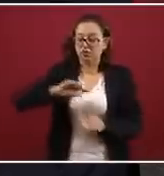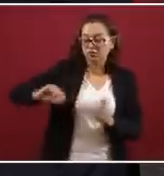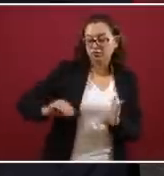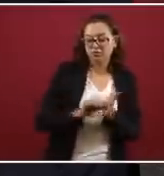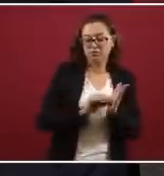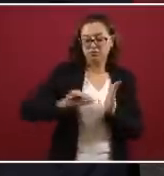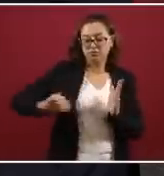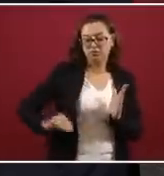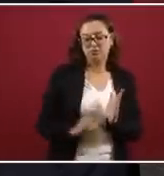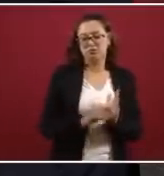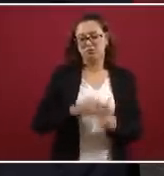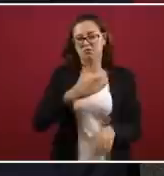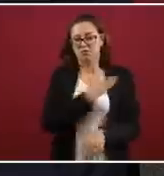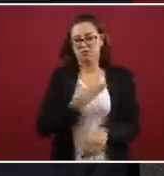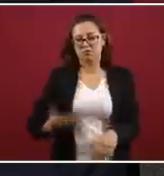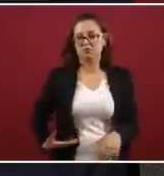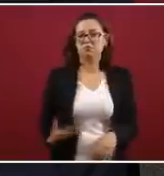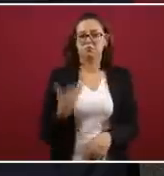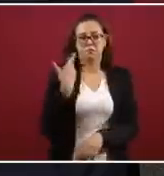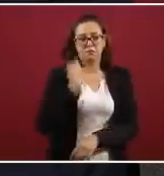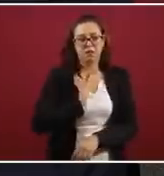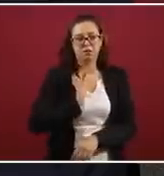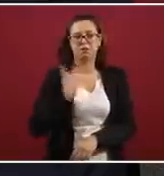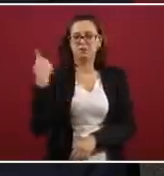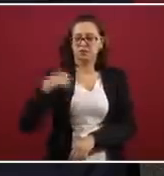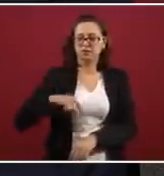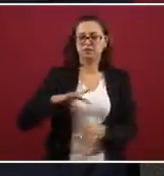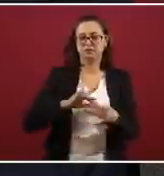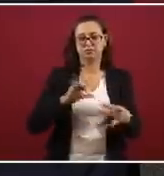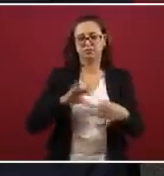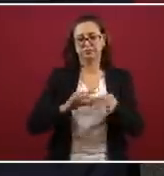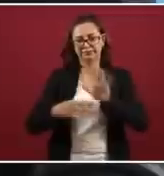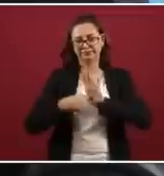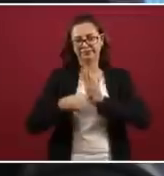presidente destacar ante ustedes. En